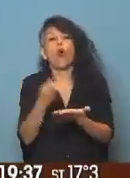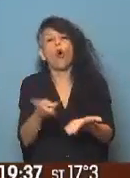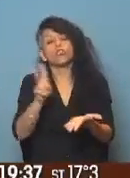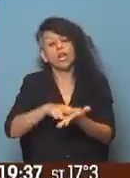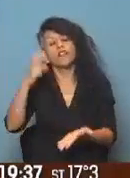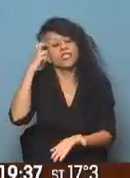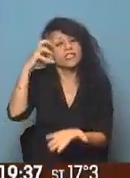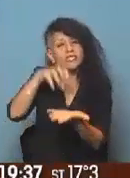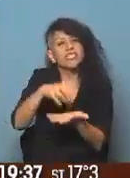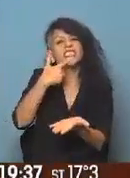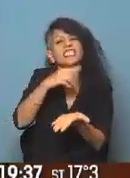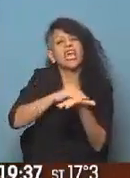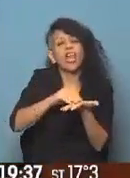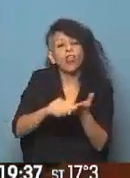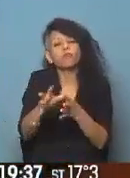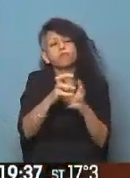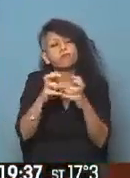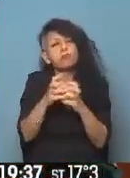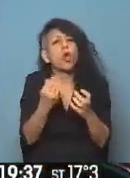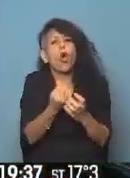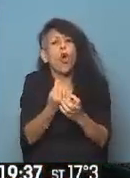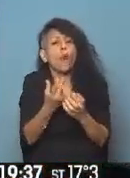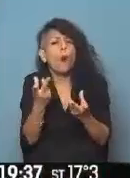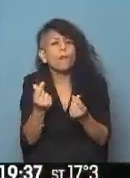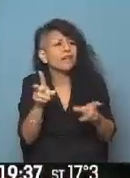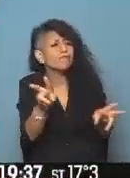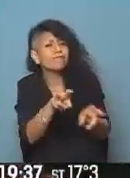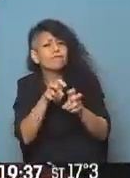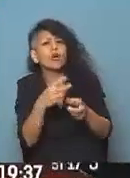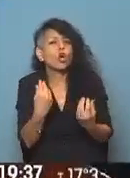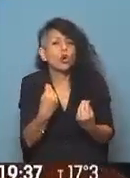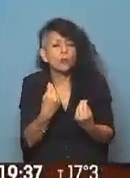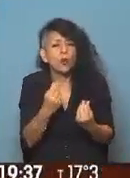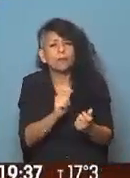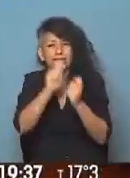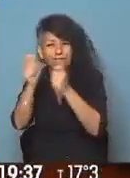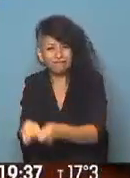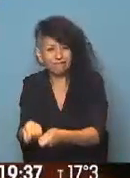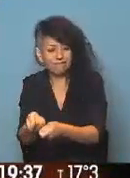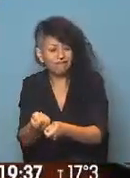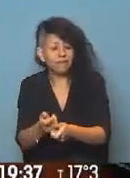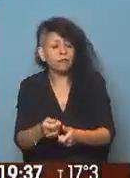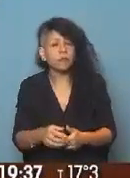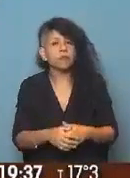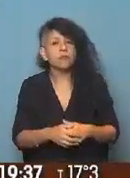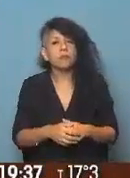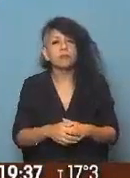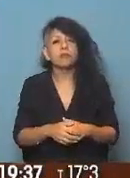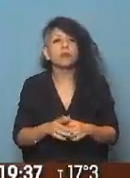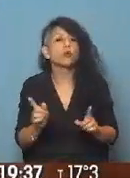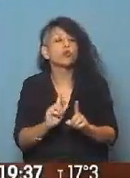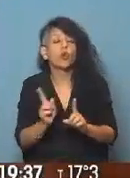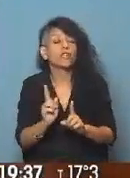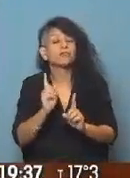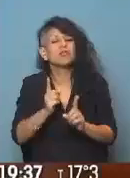presupuestaria para ver de qué manera se generan los fondos, eventualmente en el caso de una restitución. No es el caso hasta el cual nosotros llegamos